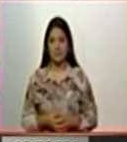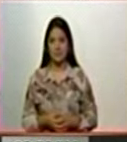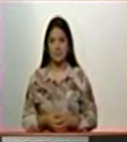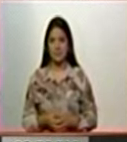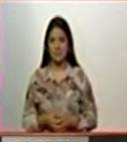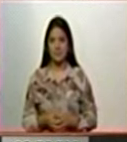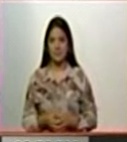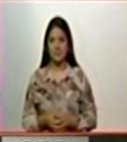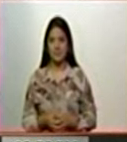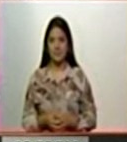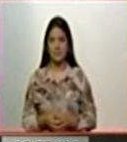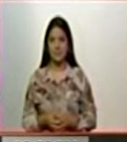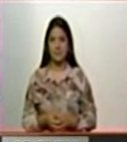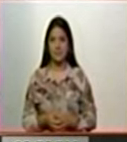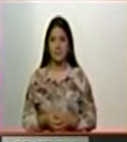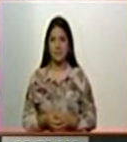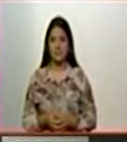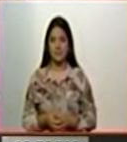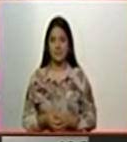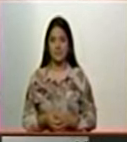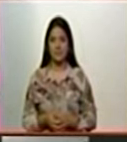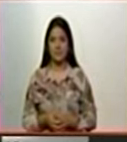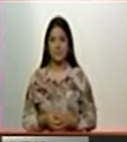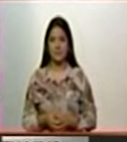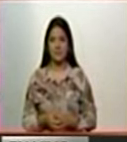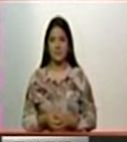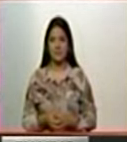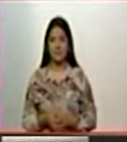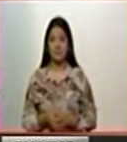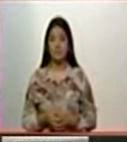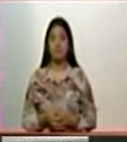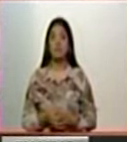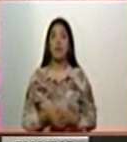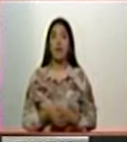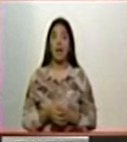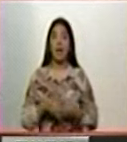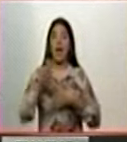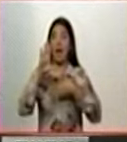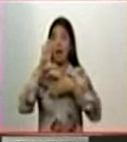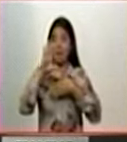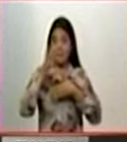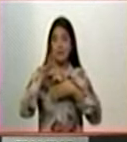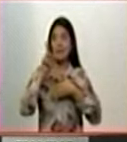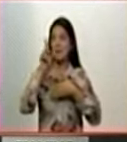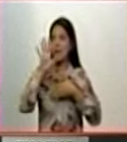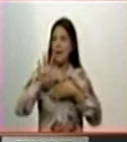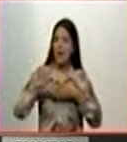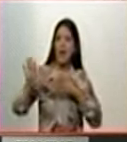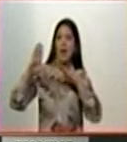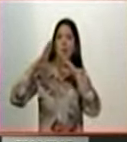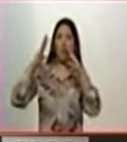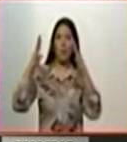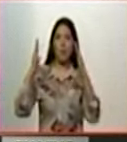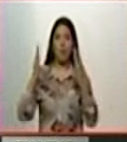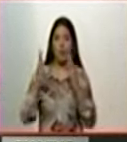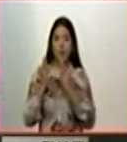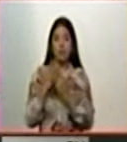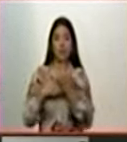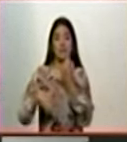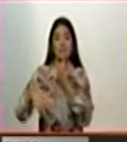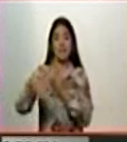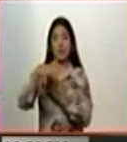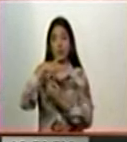alianza. En momentos donde el continente y el mundo en general vive